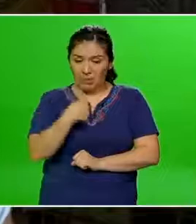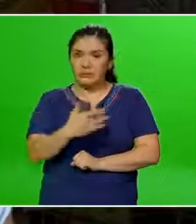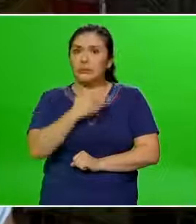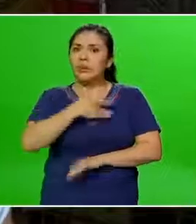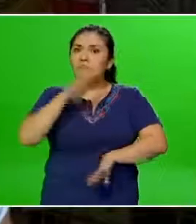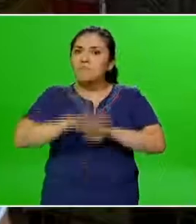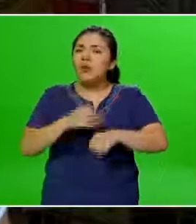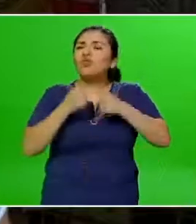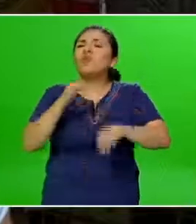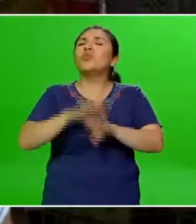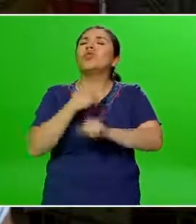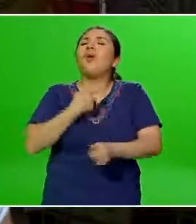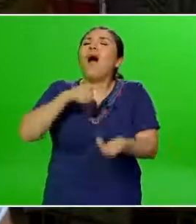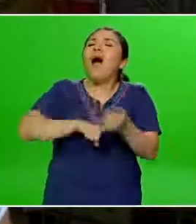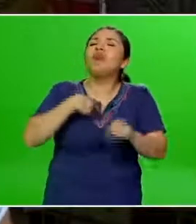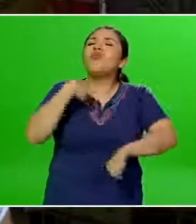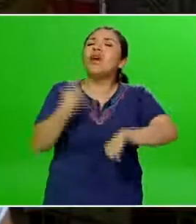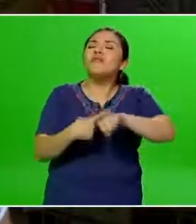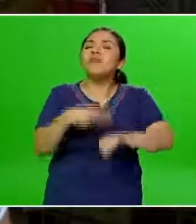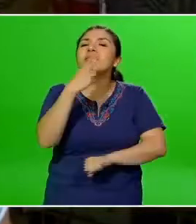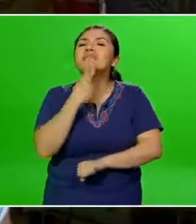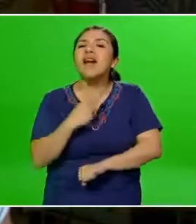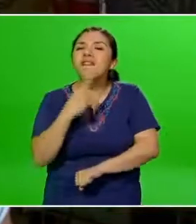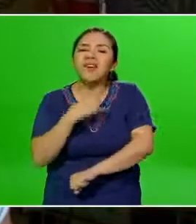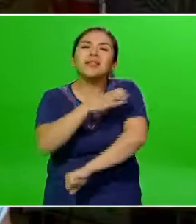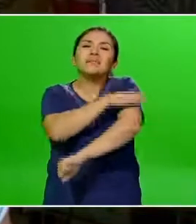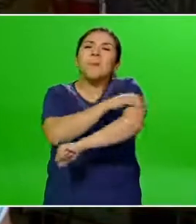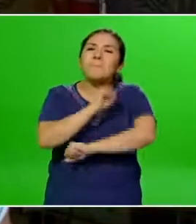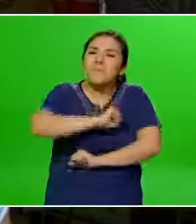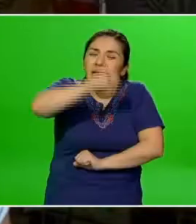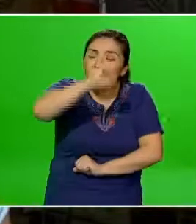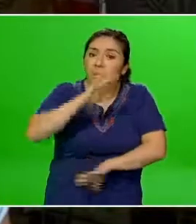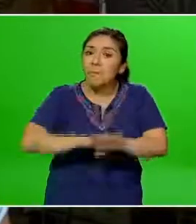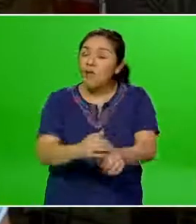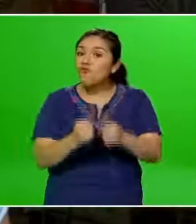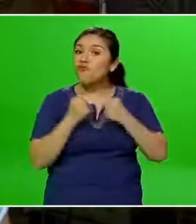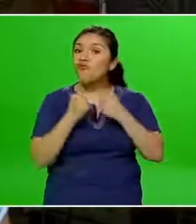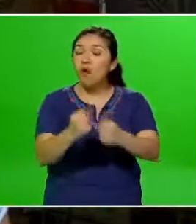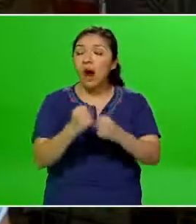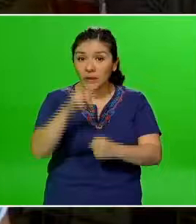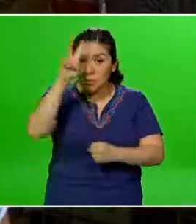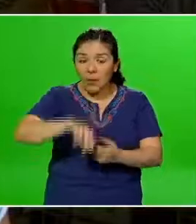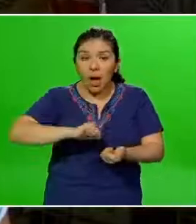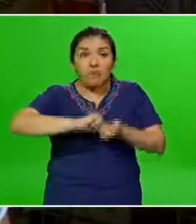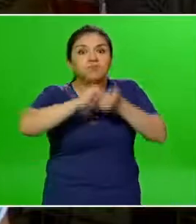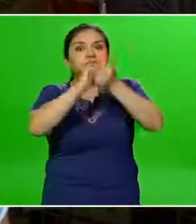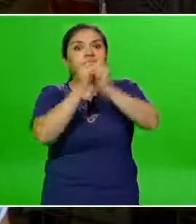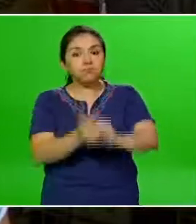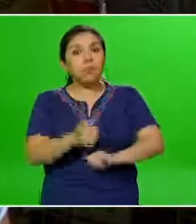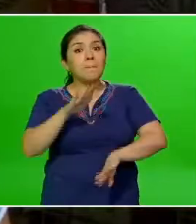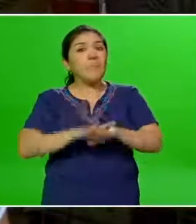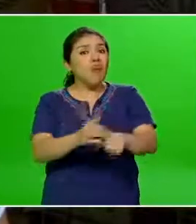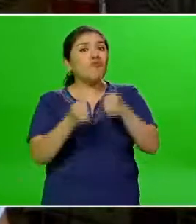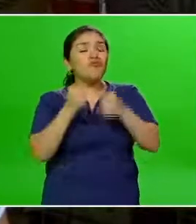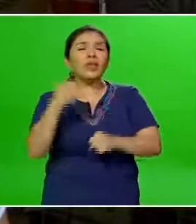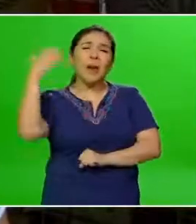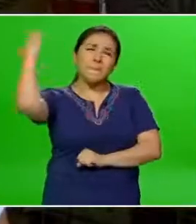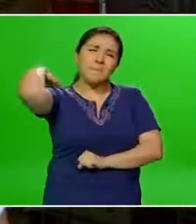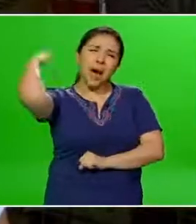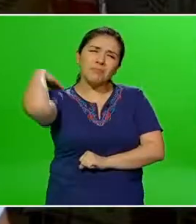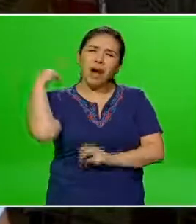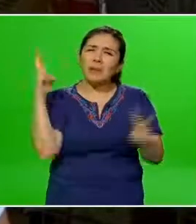mi diabetes, por mi presión, me dio fuertísimo, al grado de que me dio más fuerte la